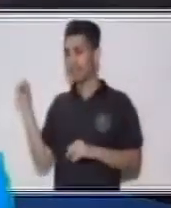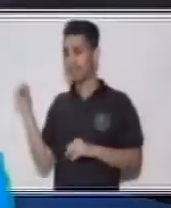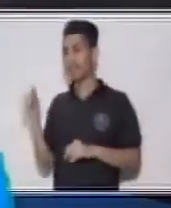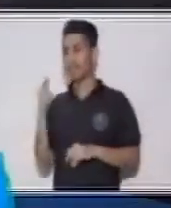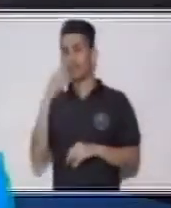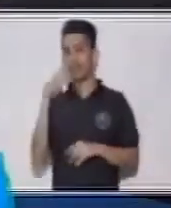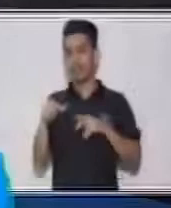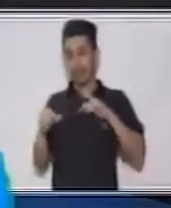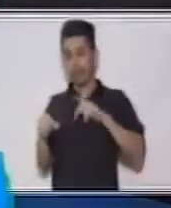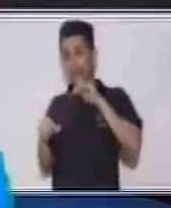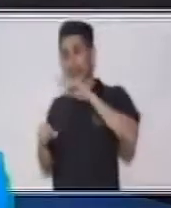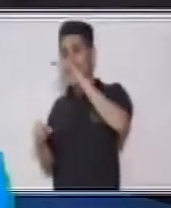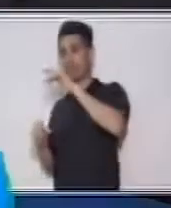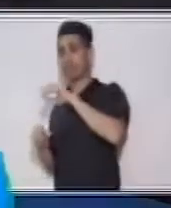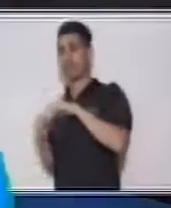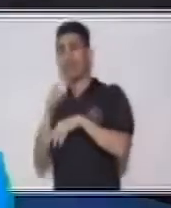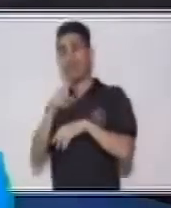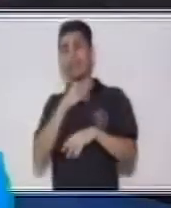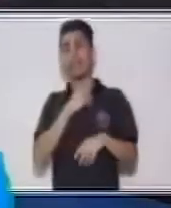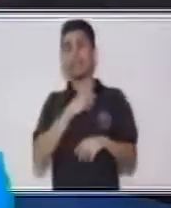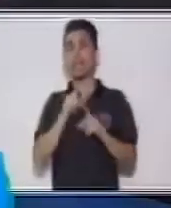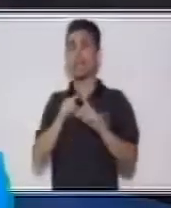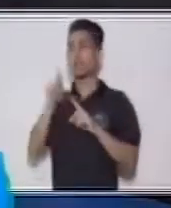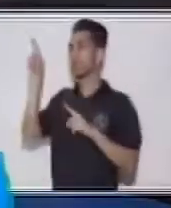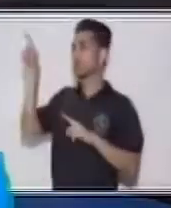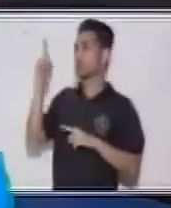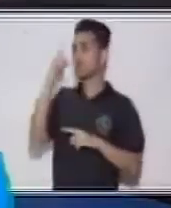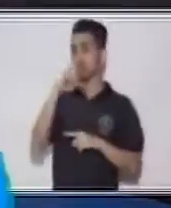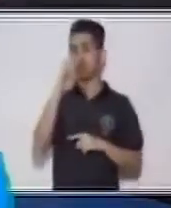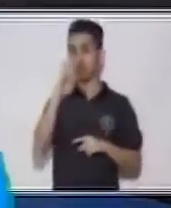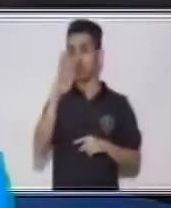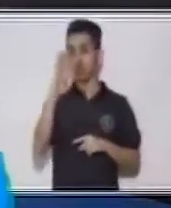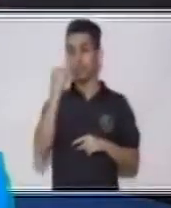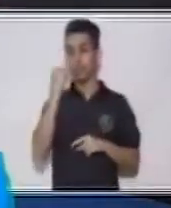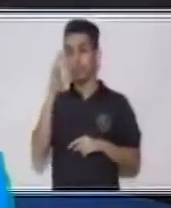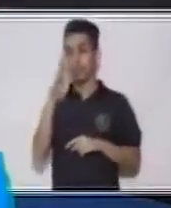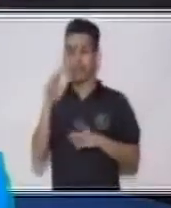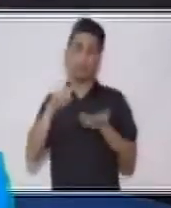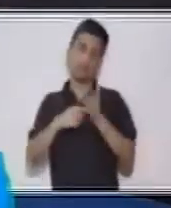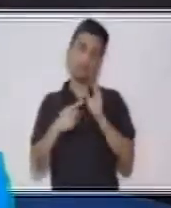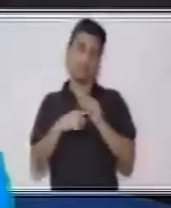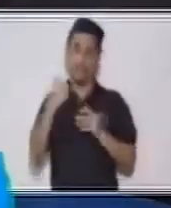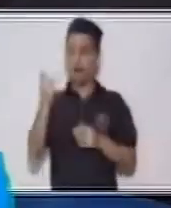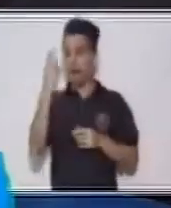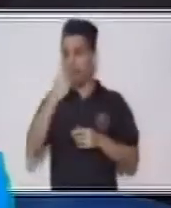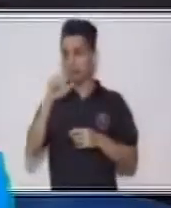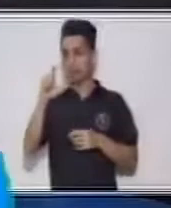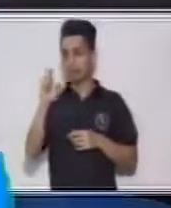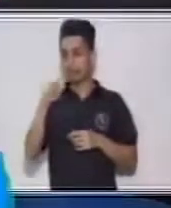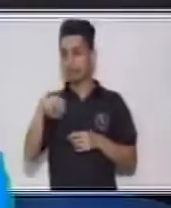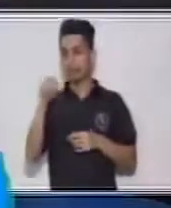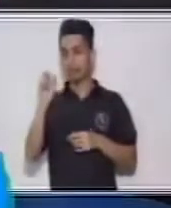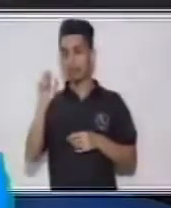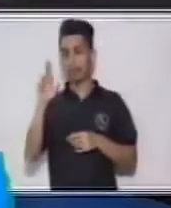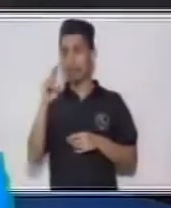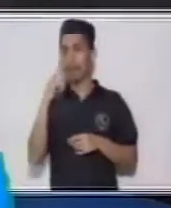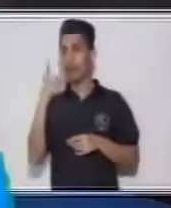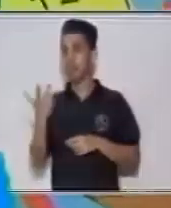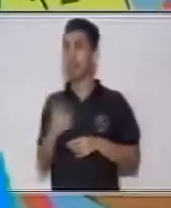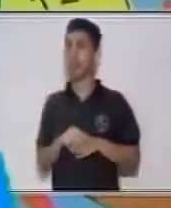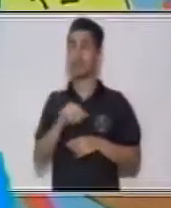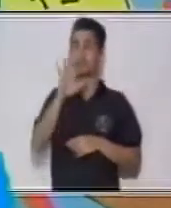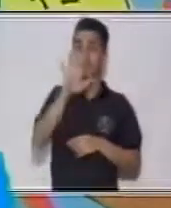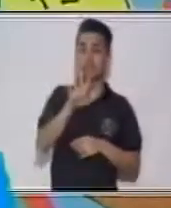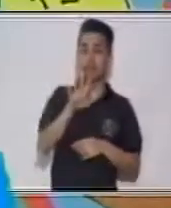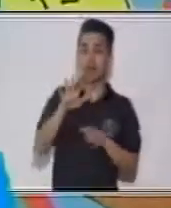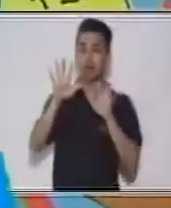ella piensa subir está ascendiendo ahora podríamos decir si fuera con números 5 10